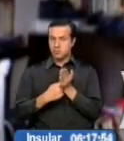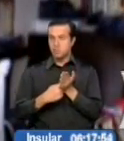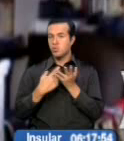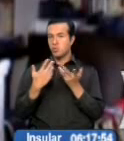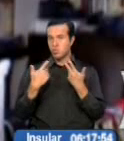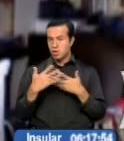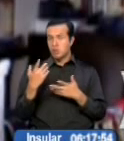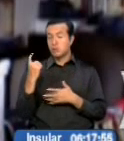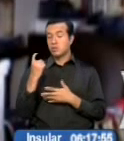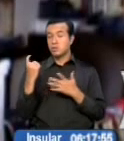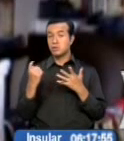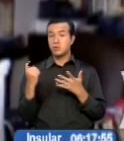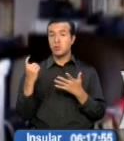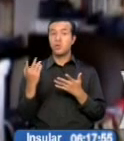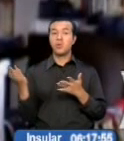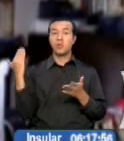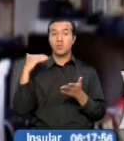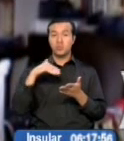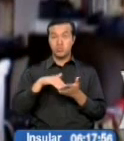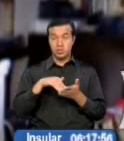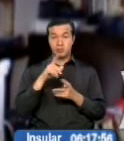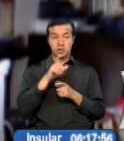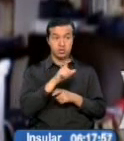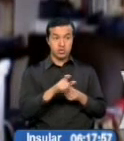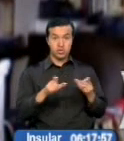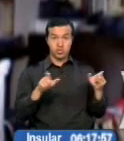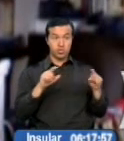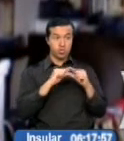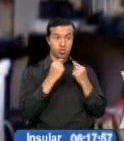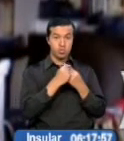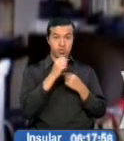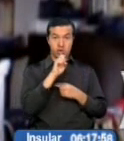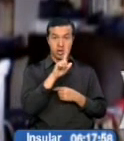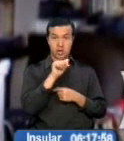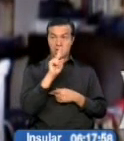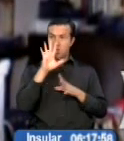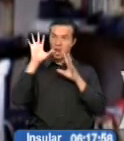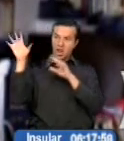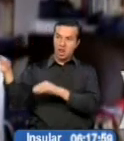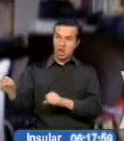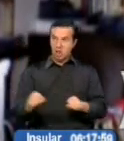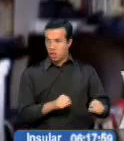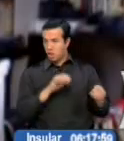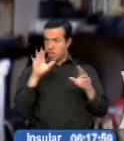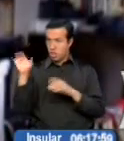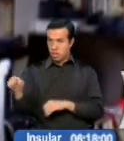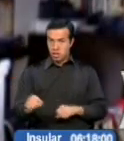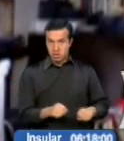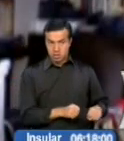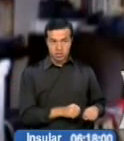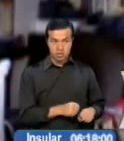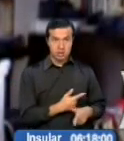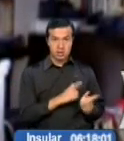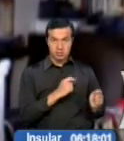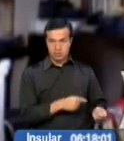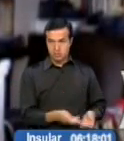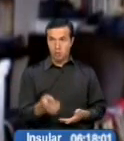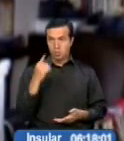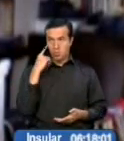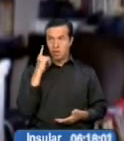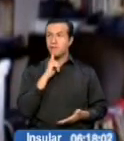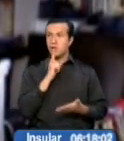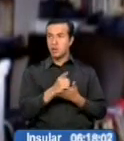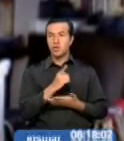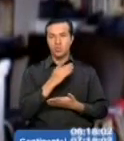Para eso se requiere que regresen las personas que tienen secuestradas, le den al país una prueba de